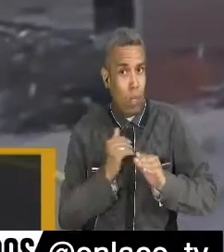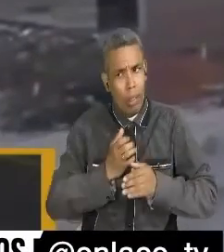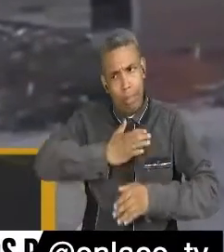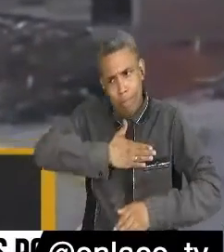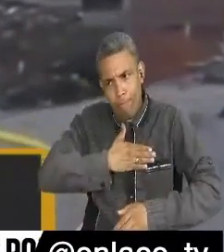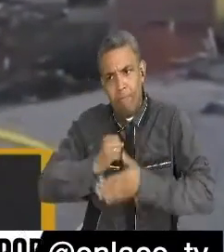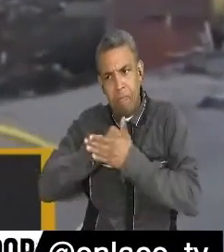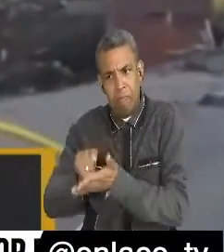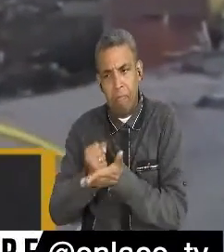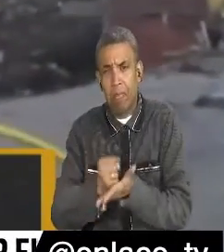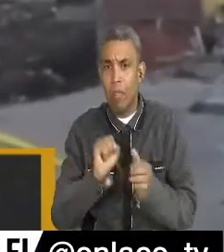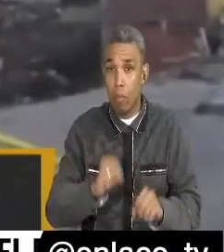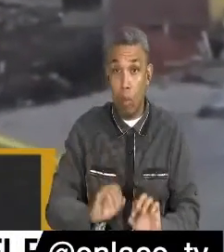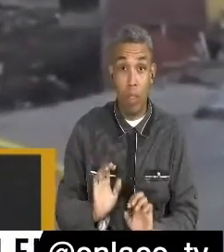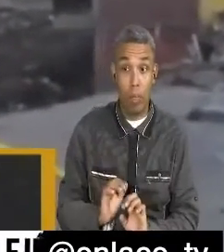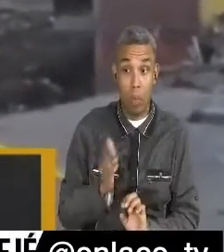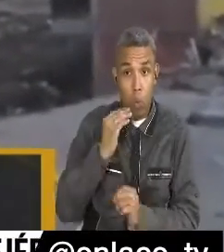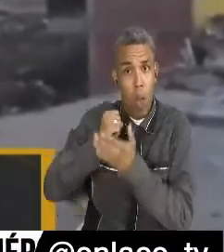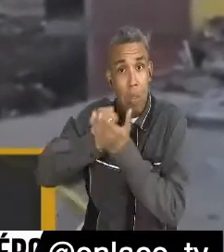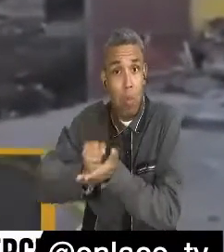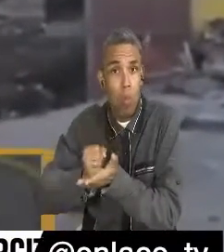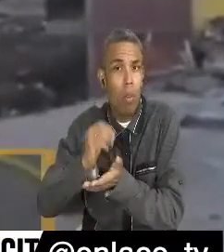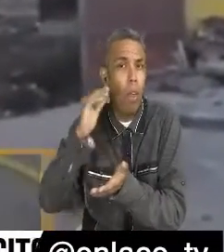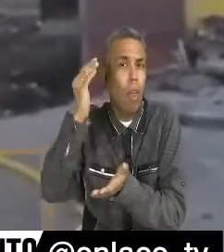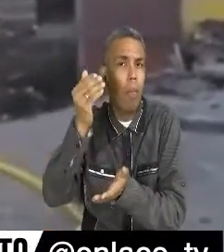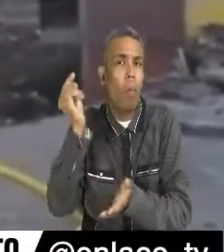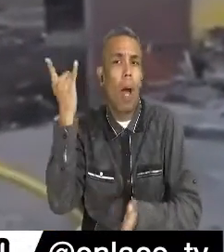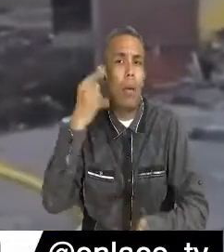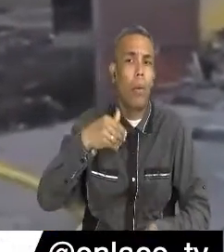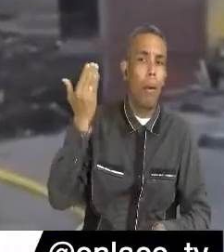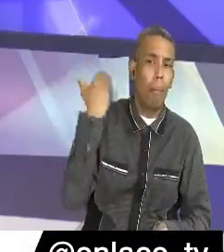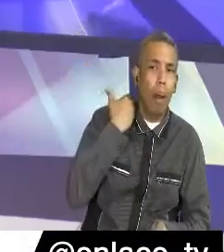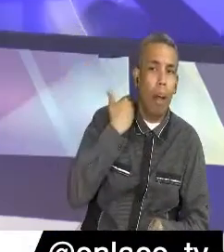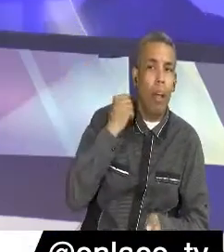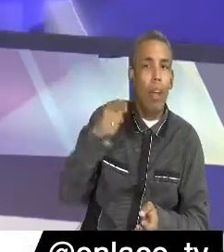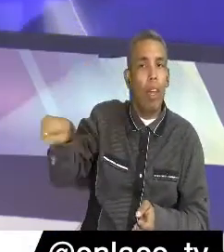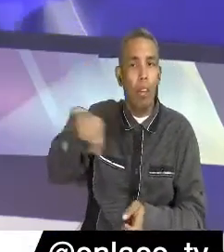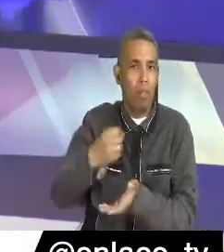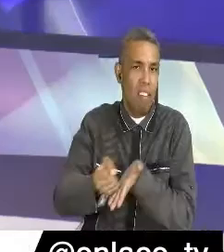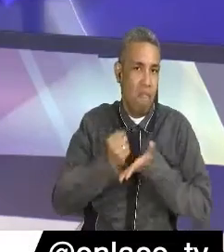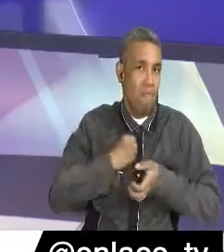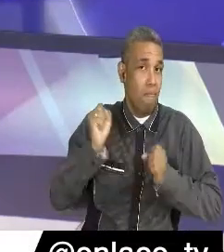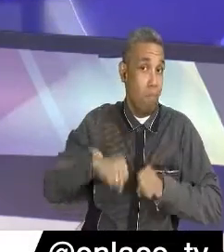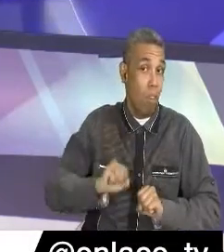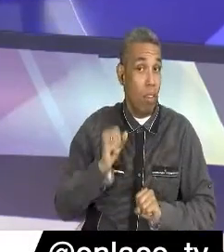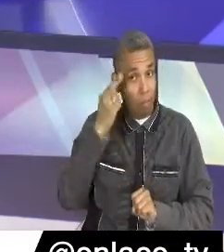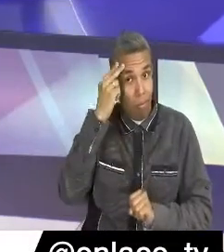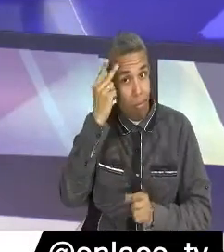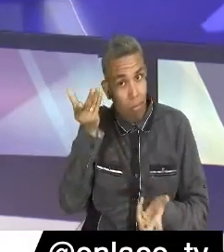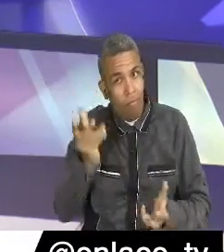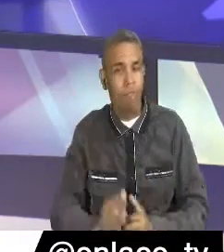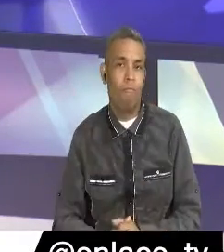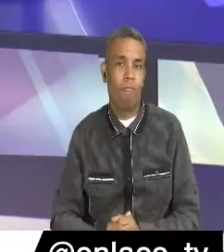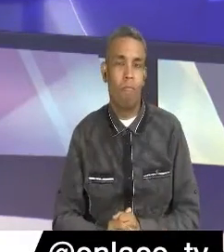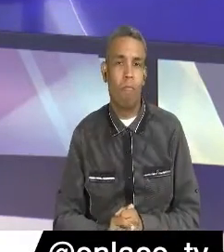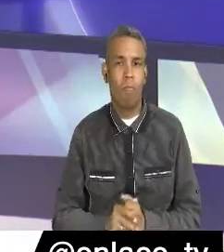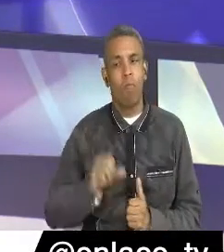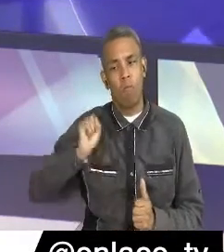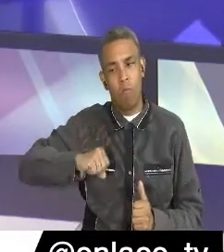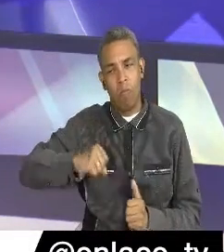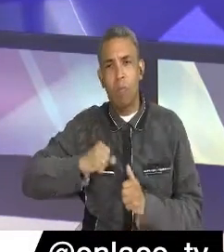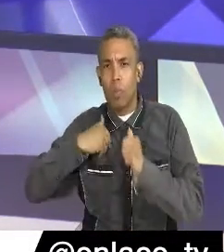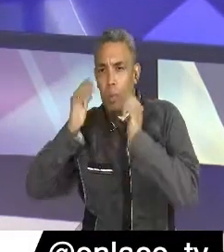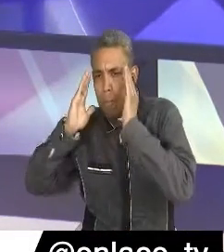Recuerde, hoy por ellos, mañana podría ser por nosotros. Así es, estaremos muy atentos a estos puntos